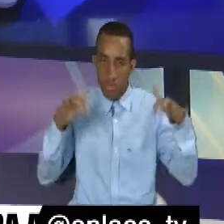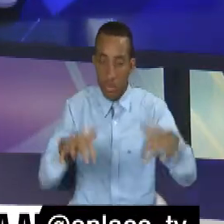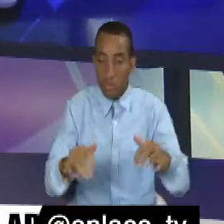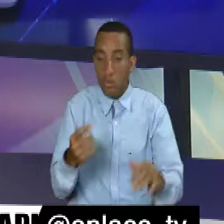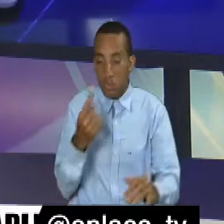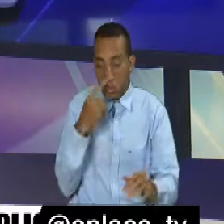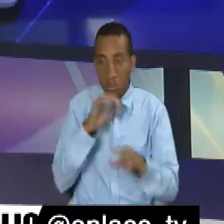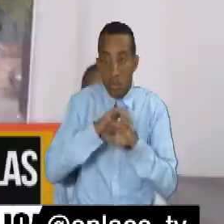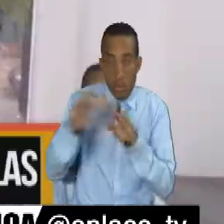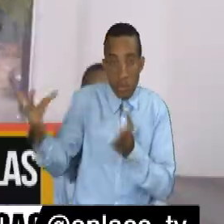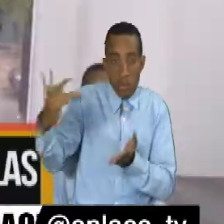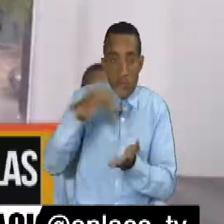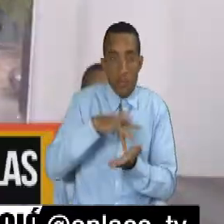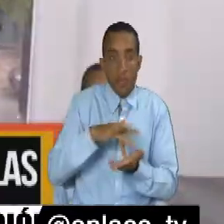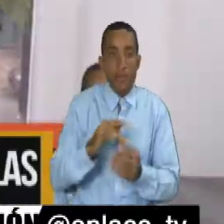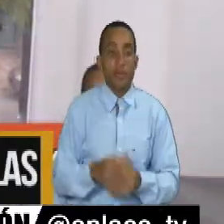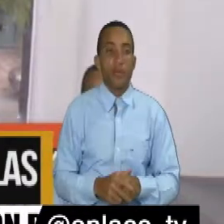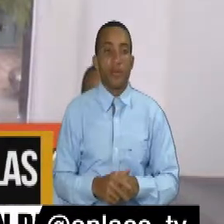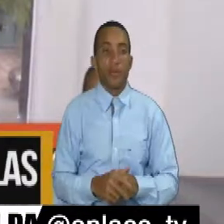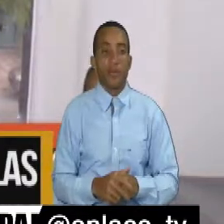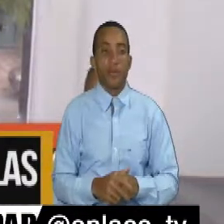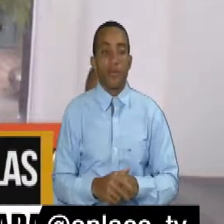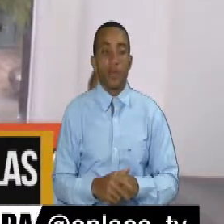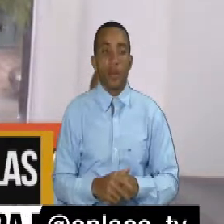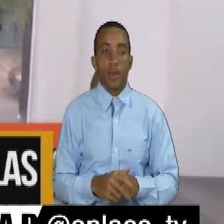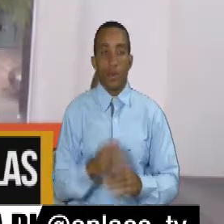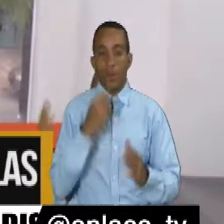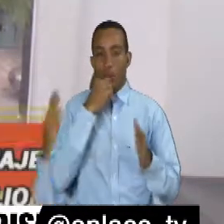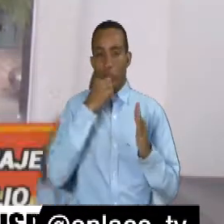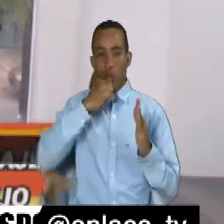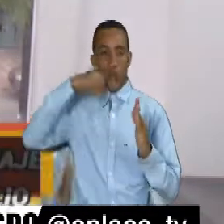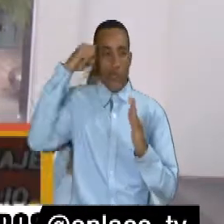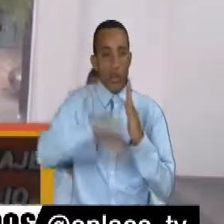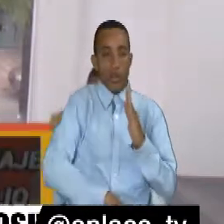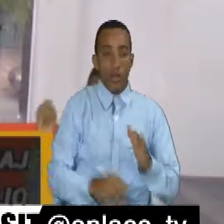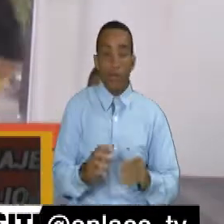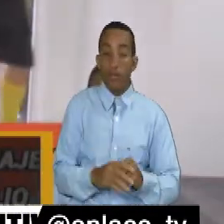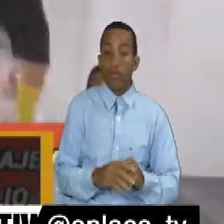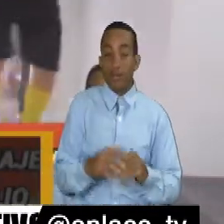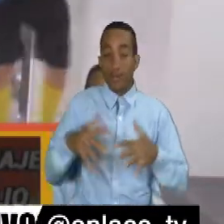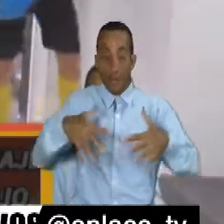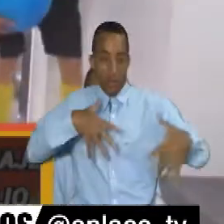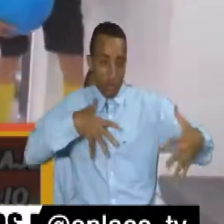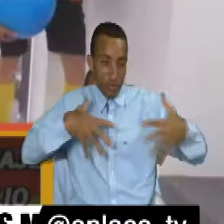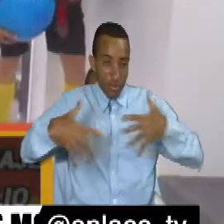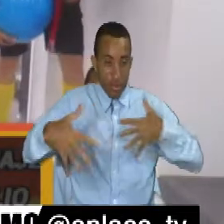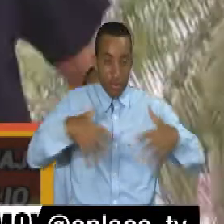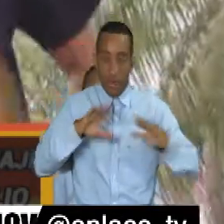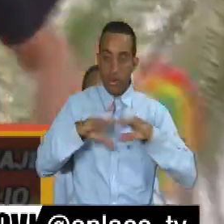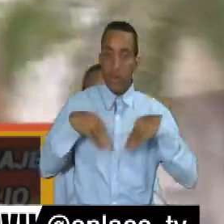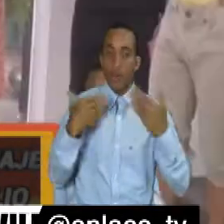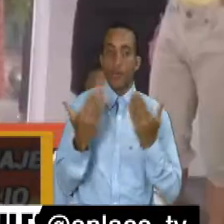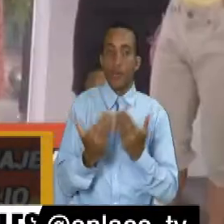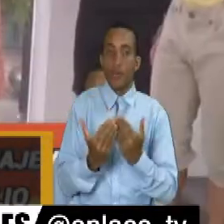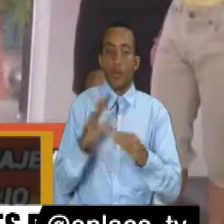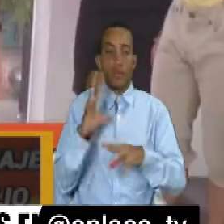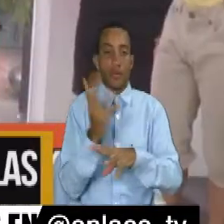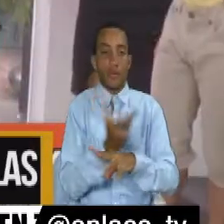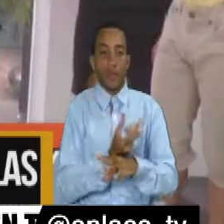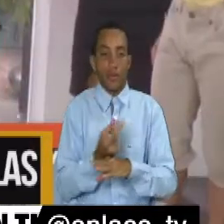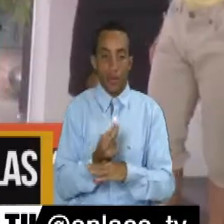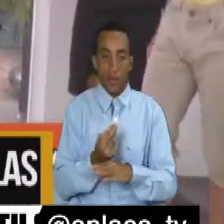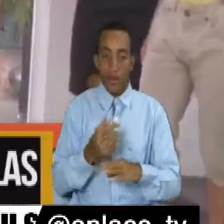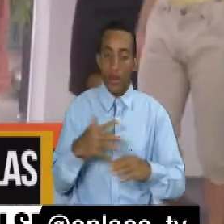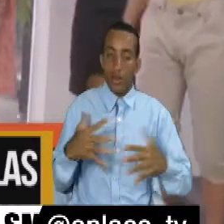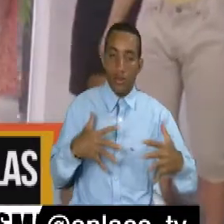invitados. Tenía que ser el show. Temporada de teatro es la que tiene lugar en la Escuela de Artes Las Tablas del barrio Pueblo Nuevo. Así